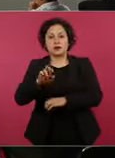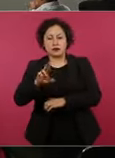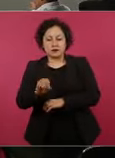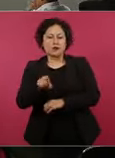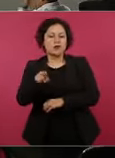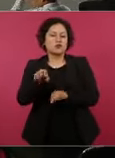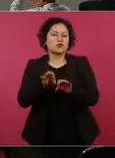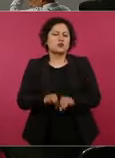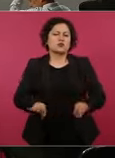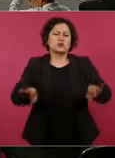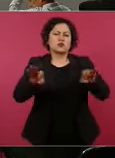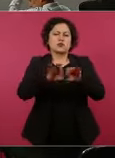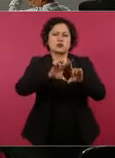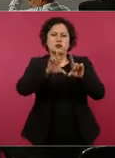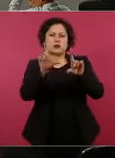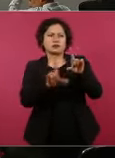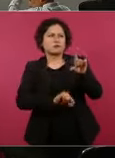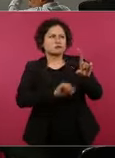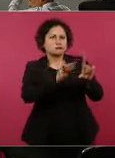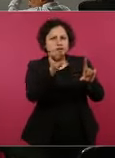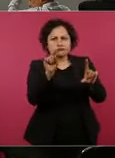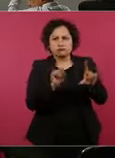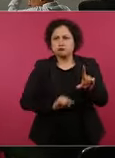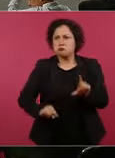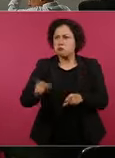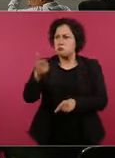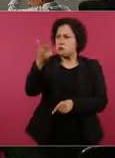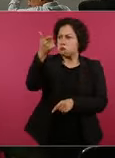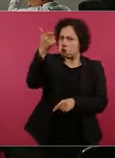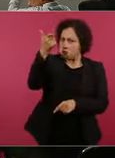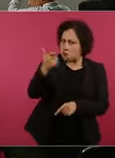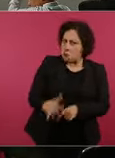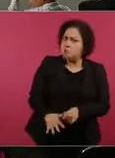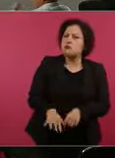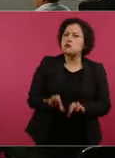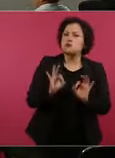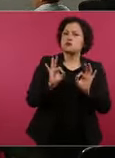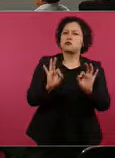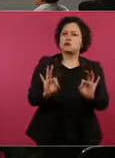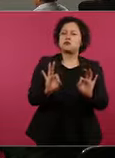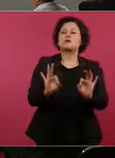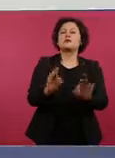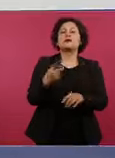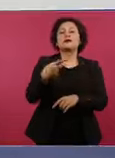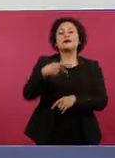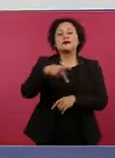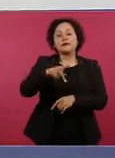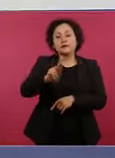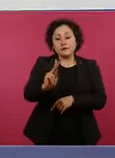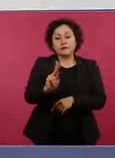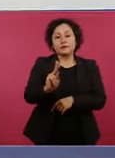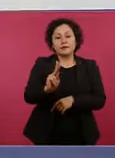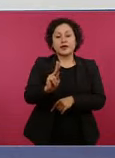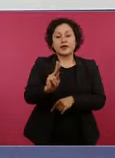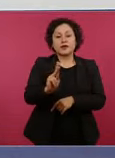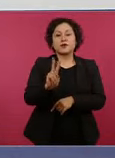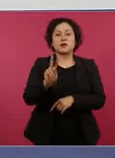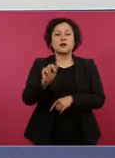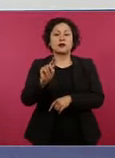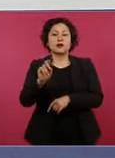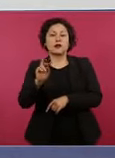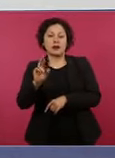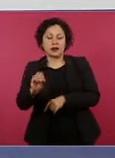nacional que ha dado muy buenos precios, lo hemos reportado, pero en este caso tenemos una franquicia de Valero, la premiada,